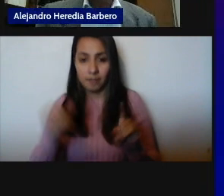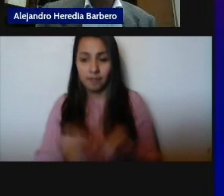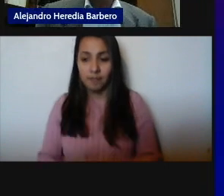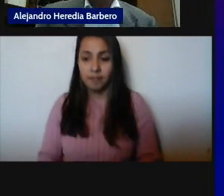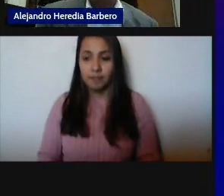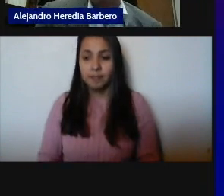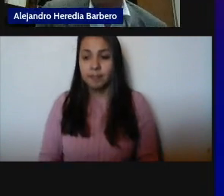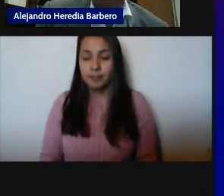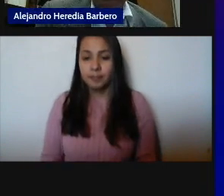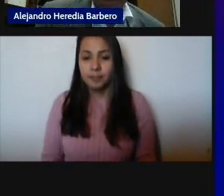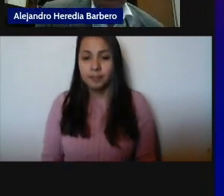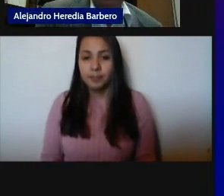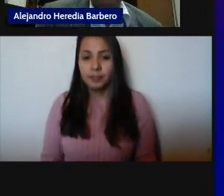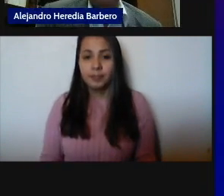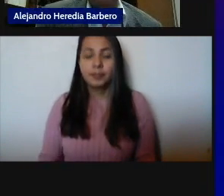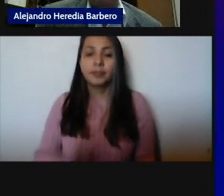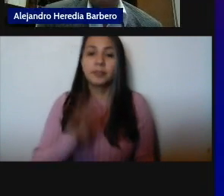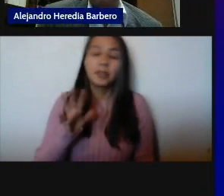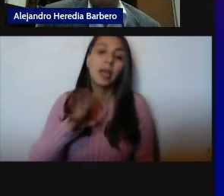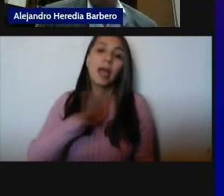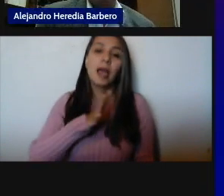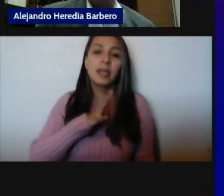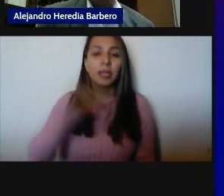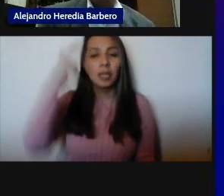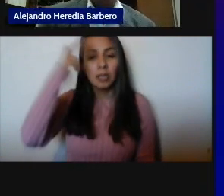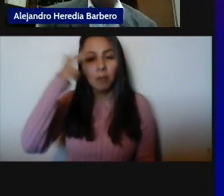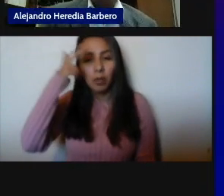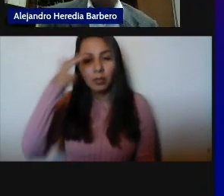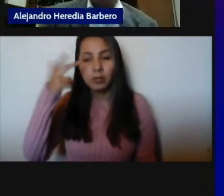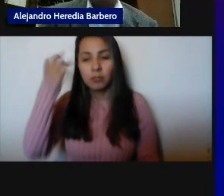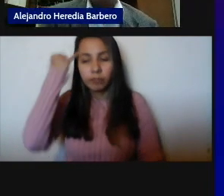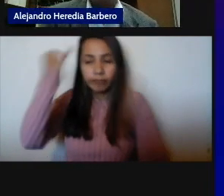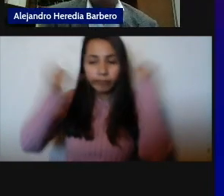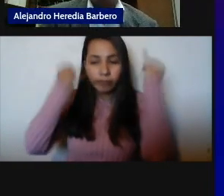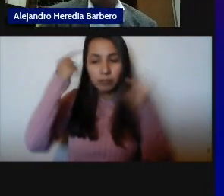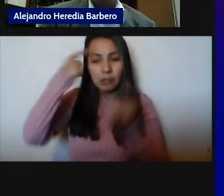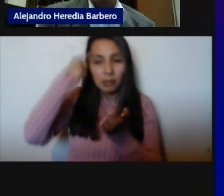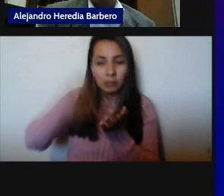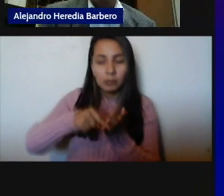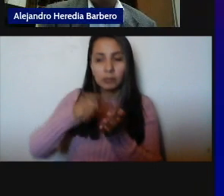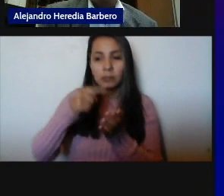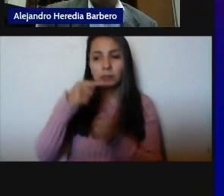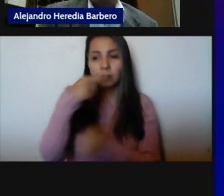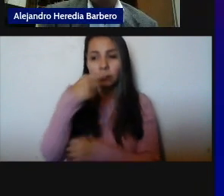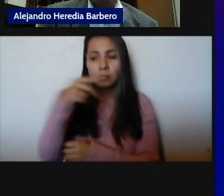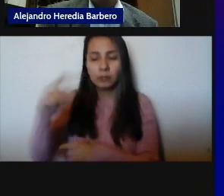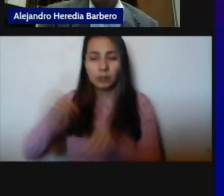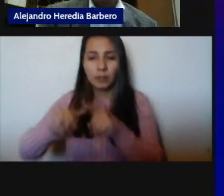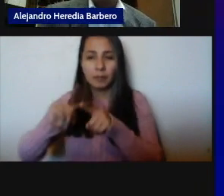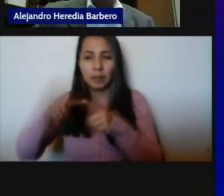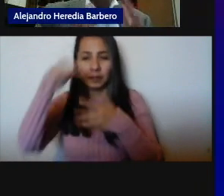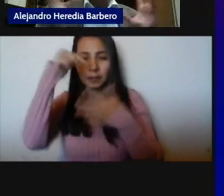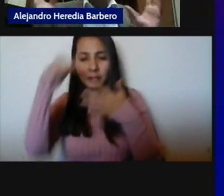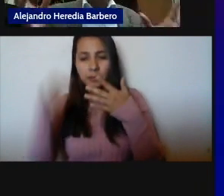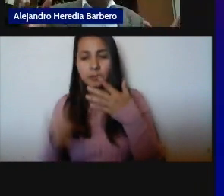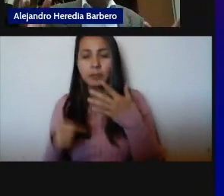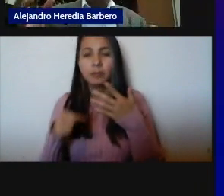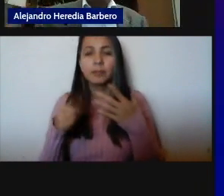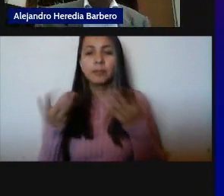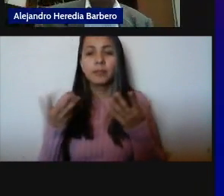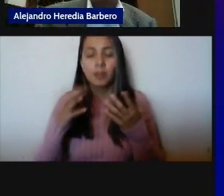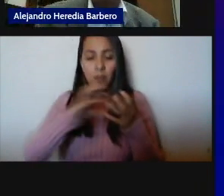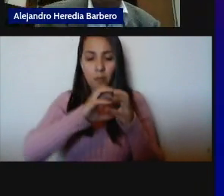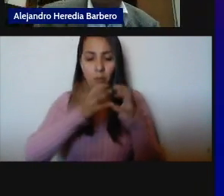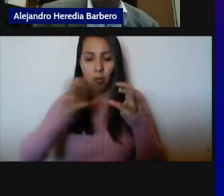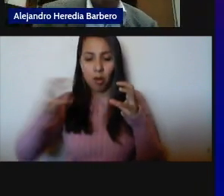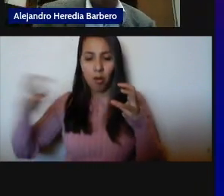Y, bueno, pues hay diferentes hipótesis, hay algunas sugerencias que hablan de cómo se